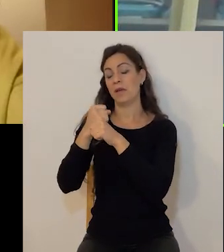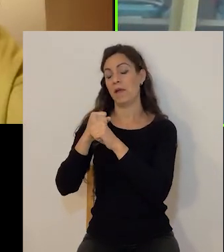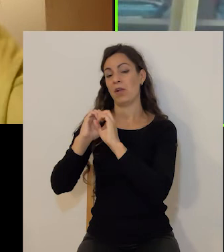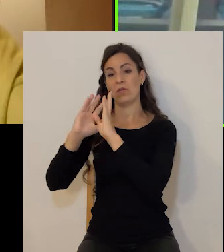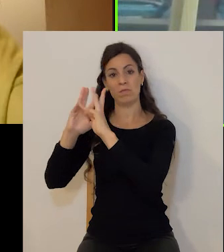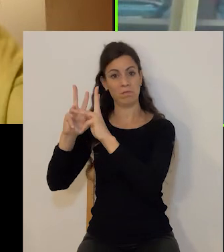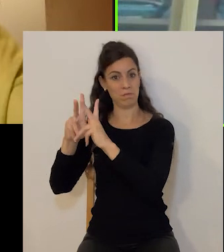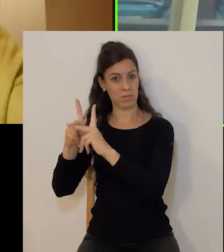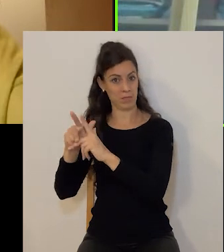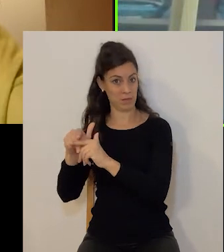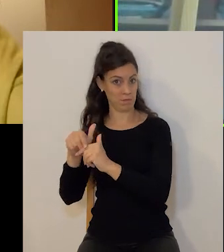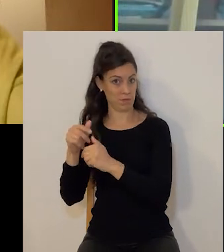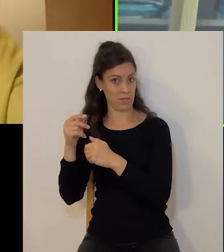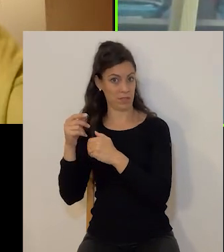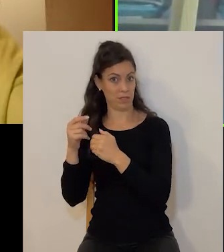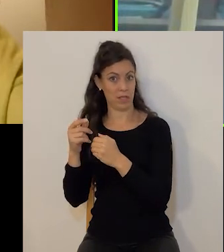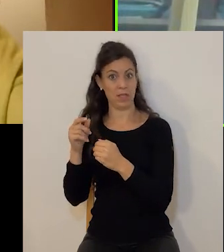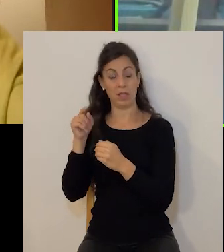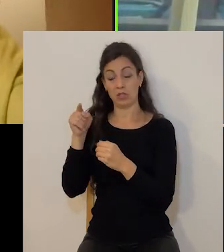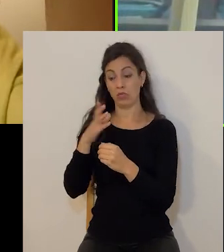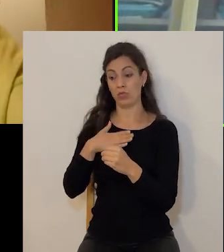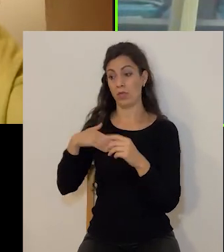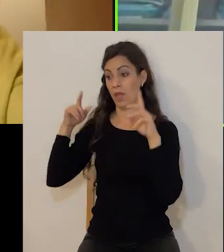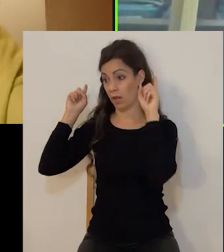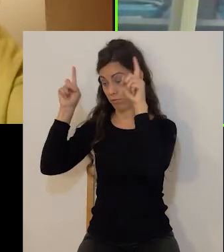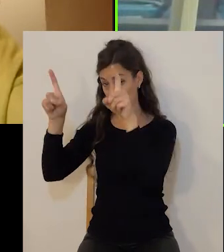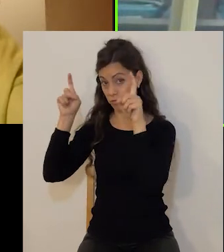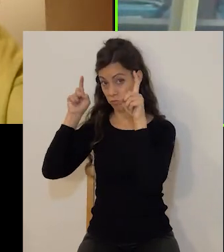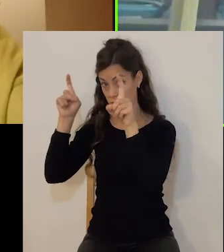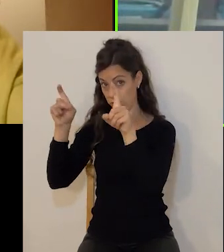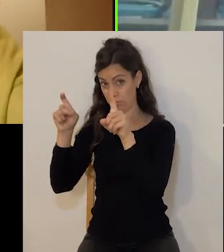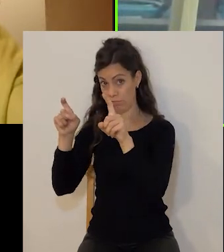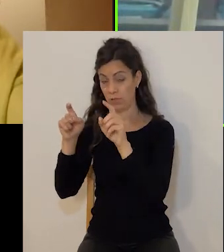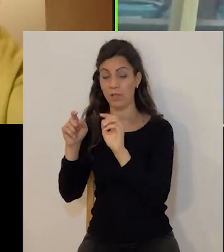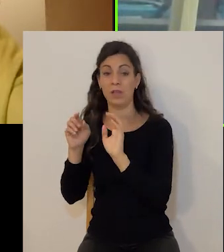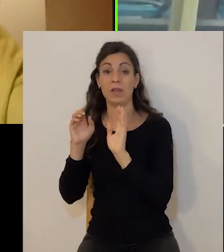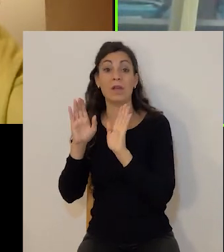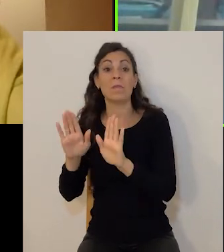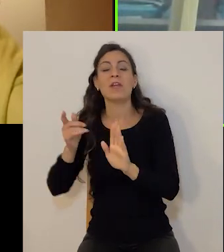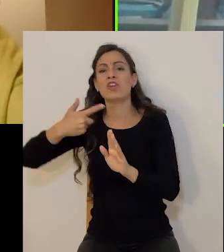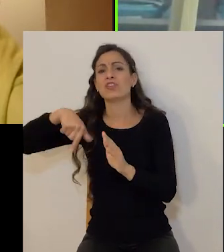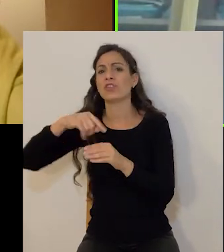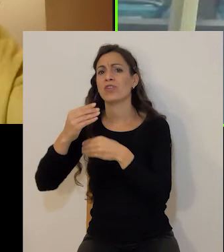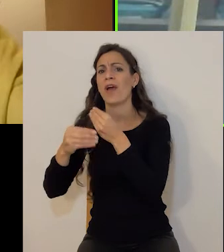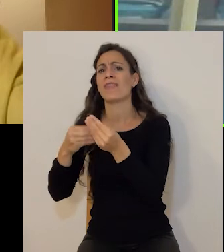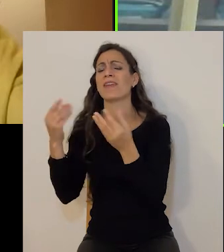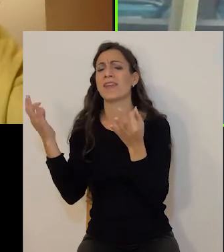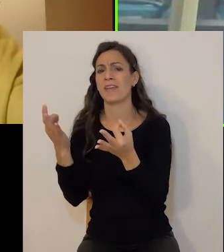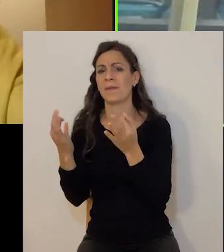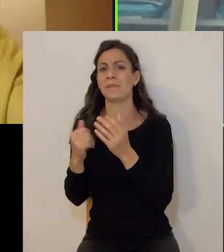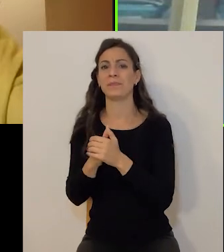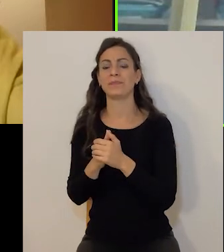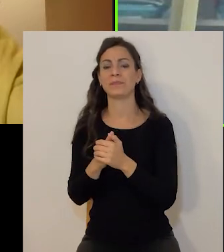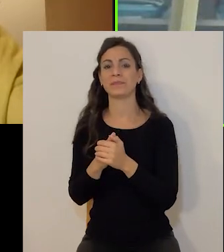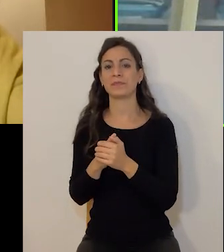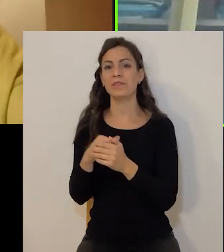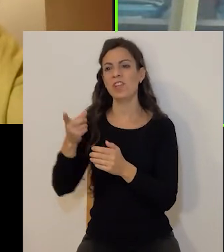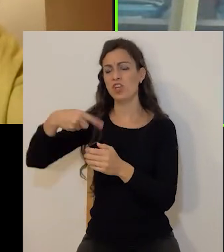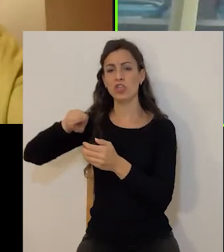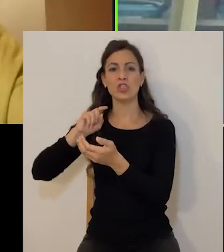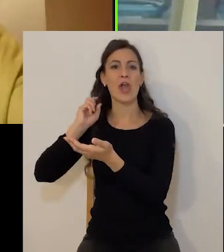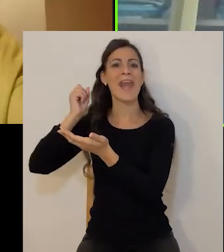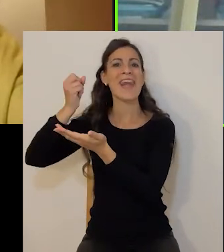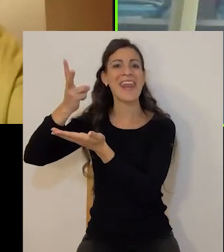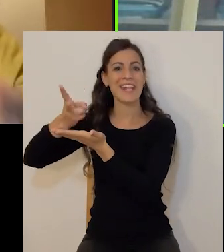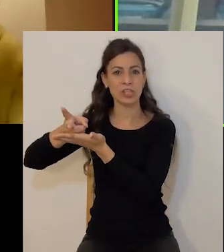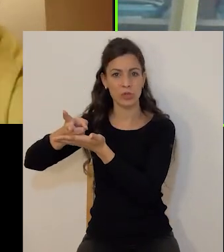que enseñar unas matemáticas y dices, venga, lo que vamos a hacer es que vamos a hacer un reto en el